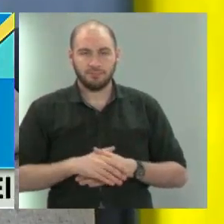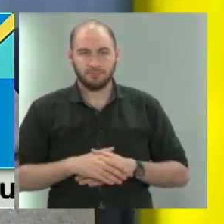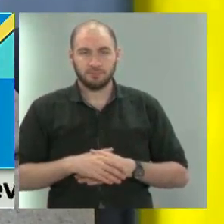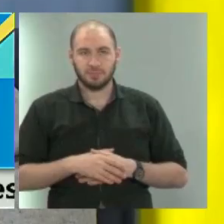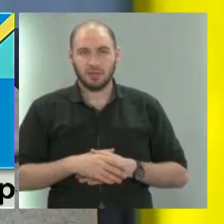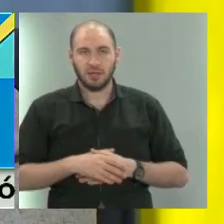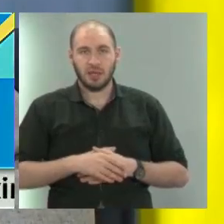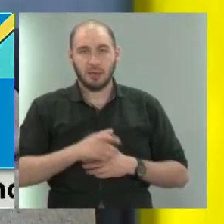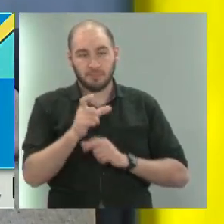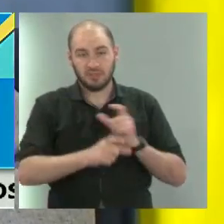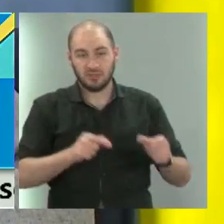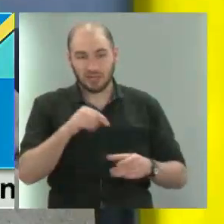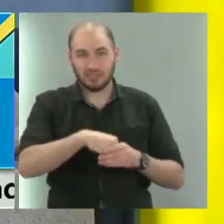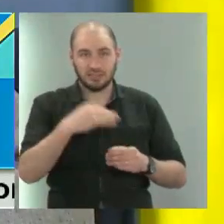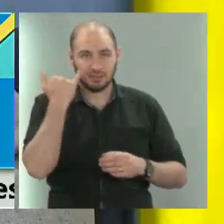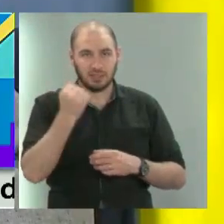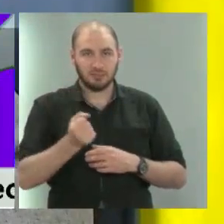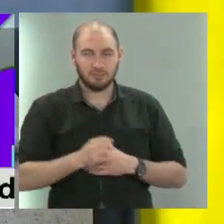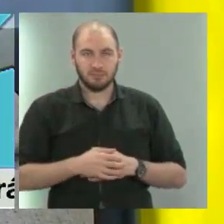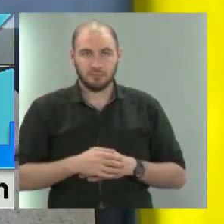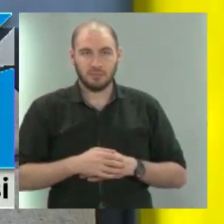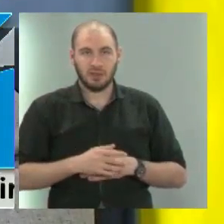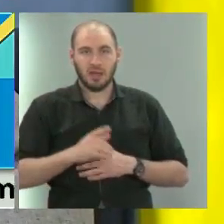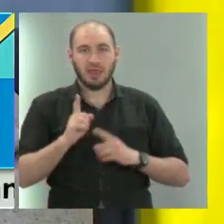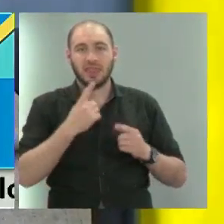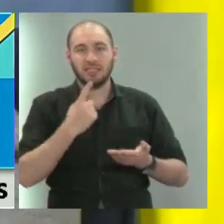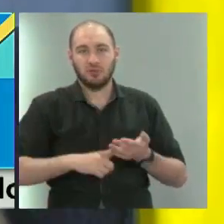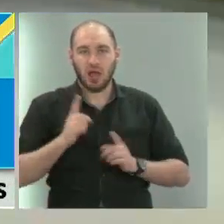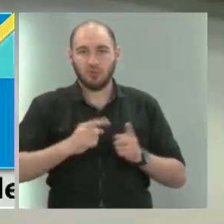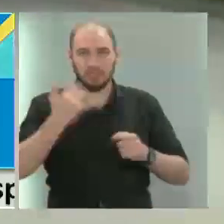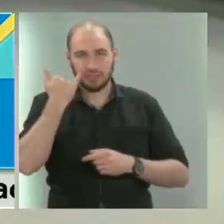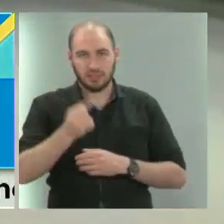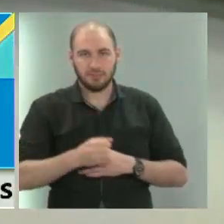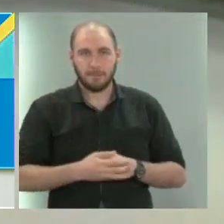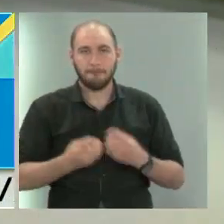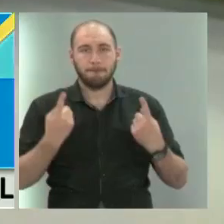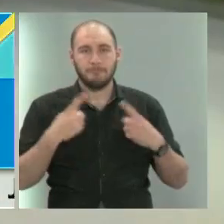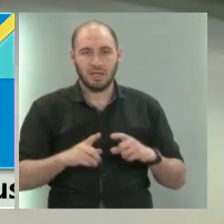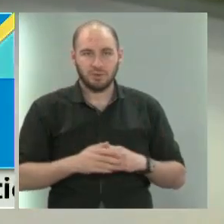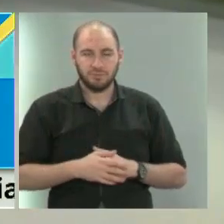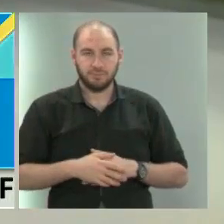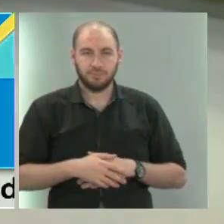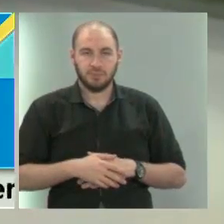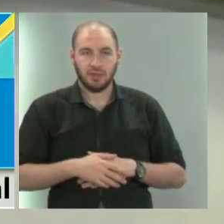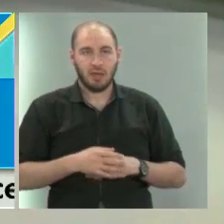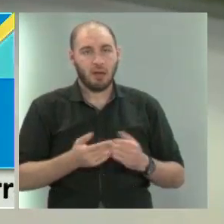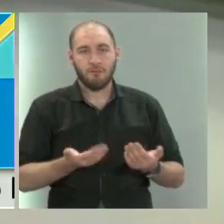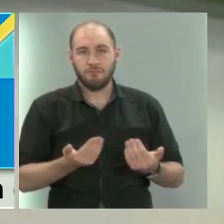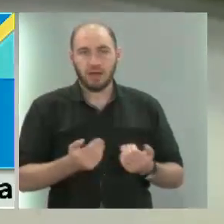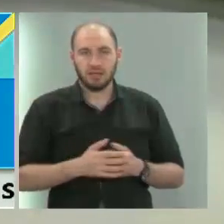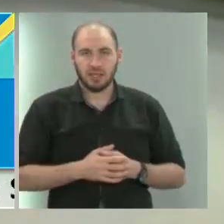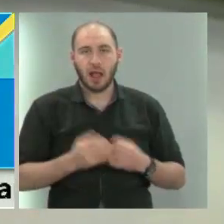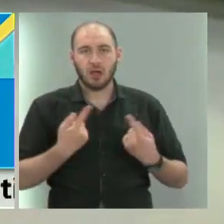Los actores están, algunas medidas se han tomado, pero le está faltando